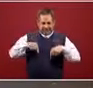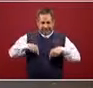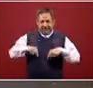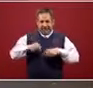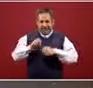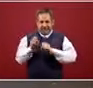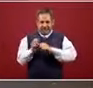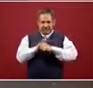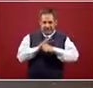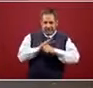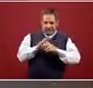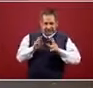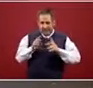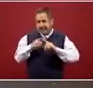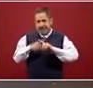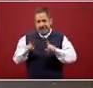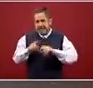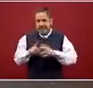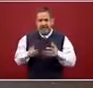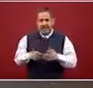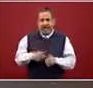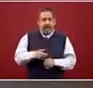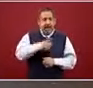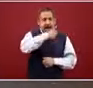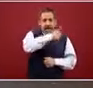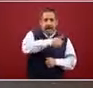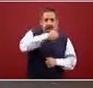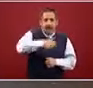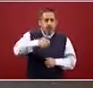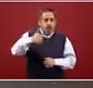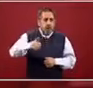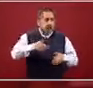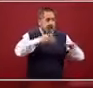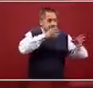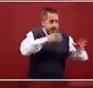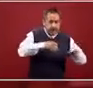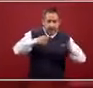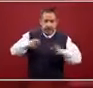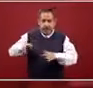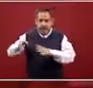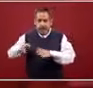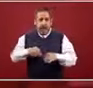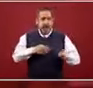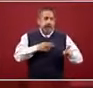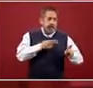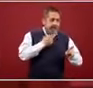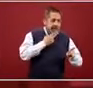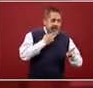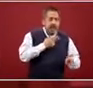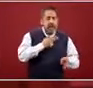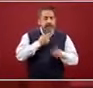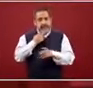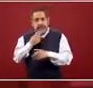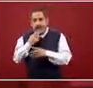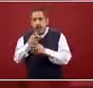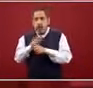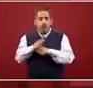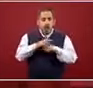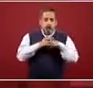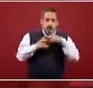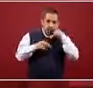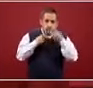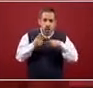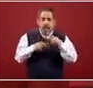en realidad no es así. En realidad, cada una tiene su momento, cada una tiene sus ventajas y cada una tiene sus